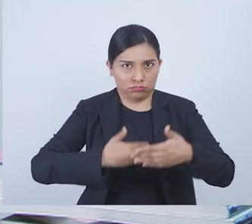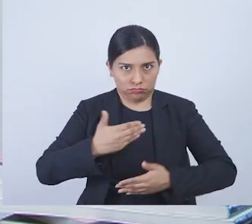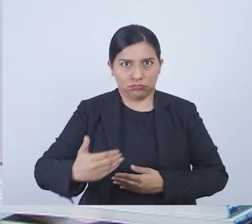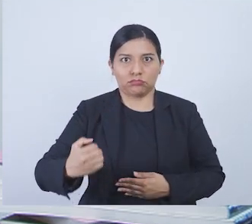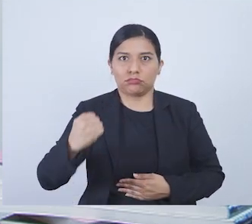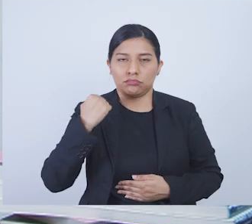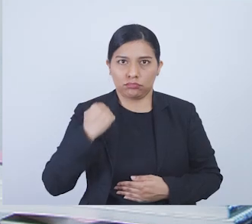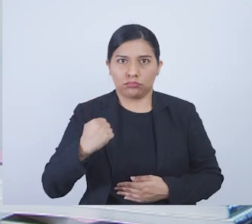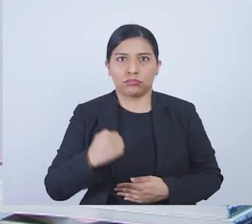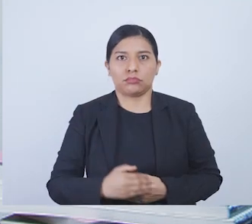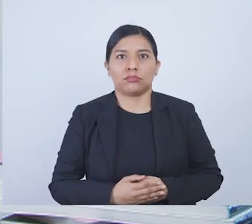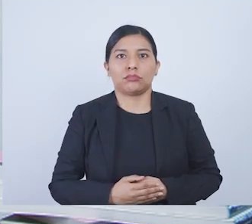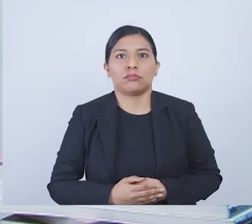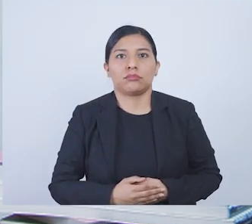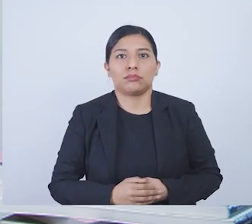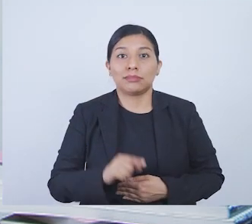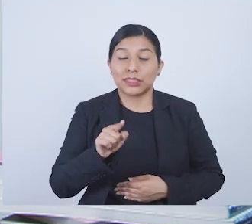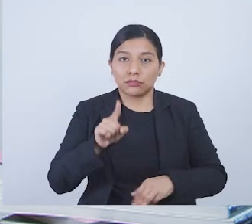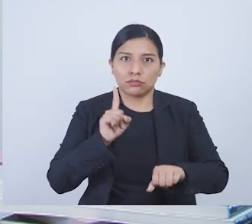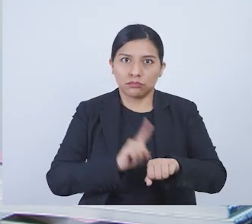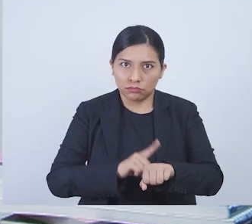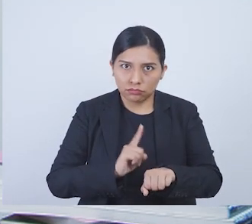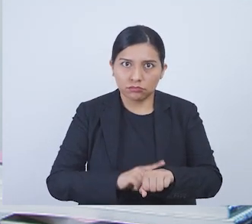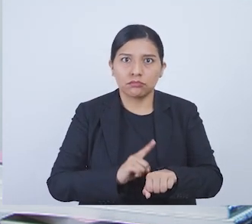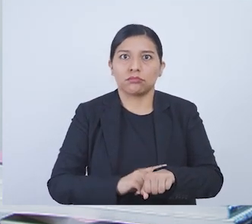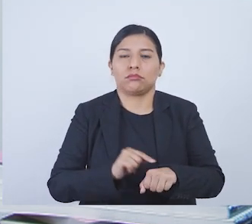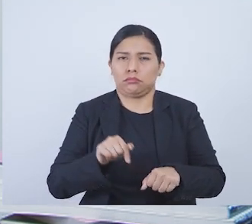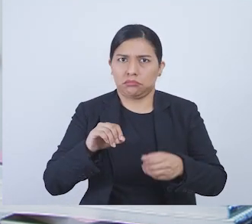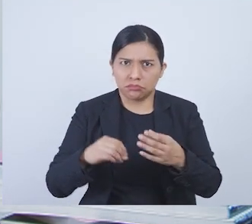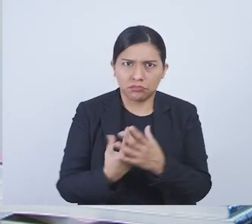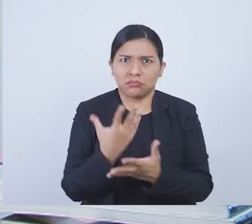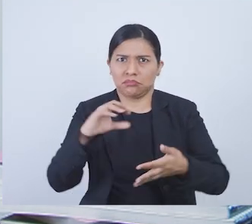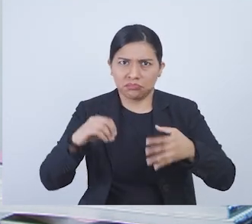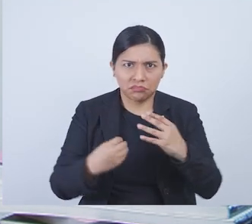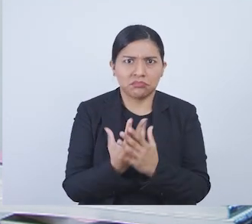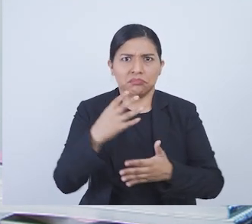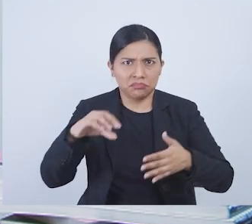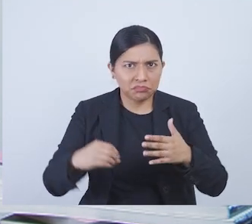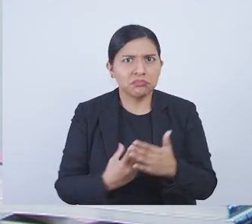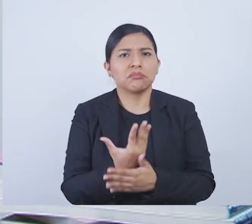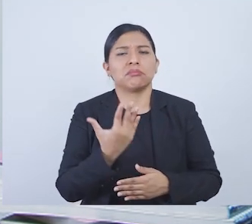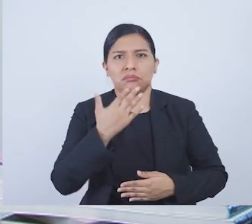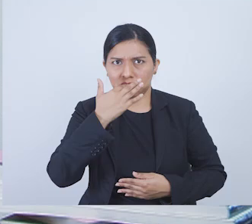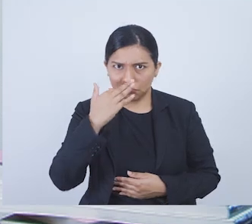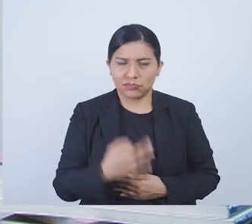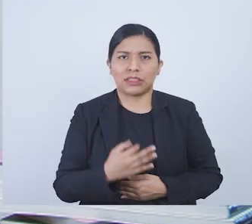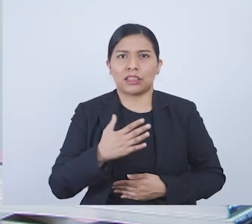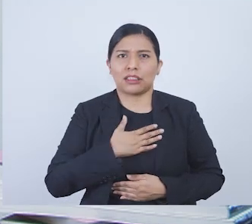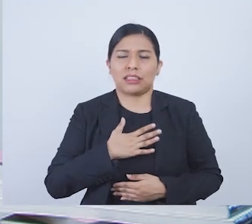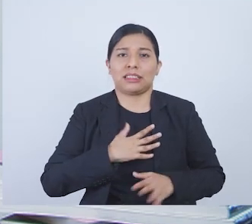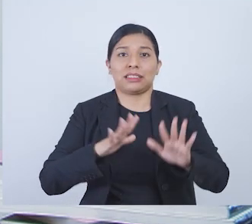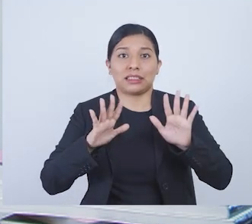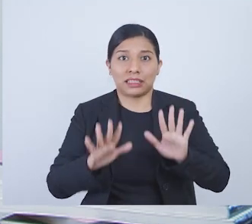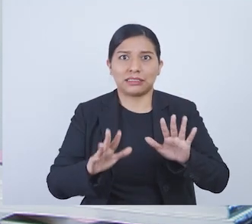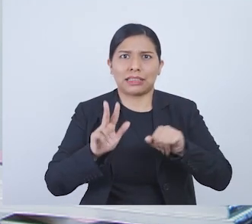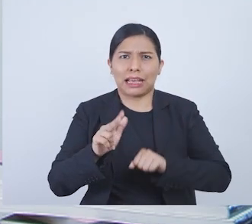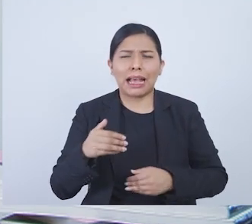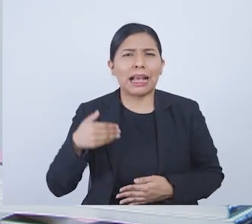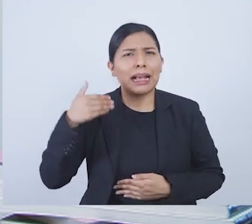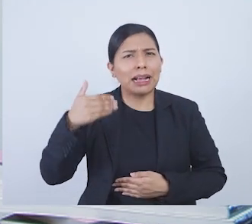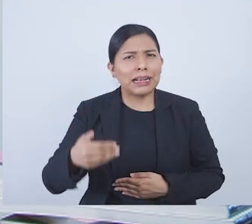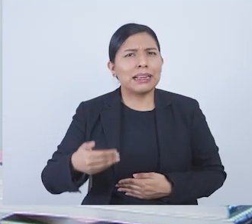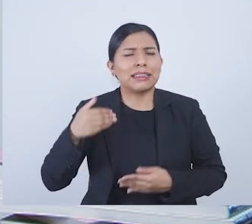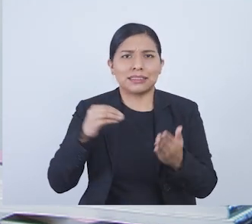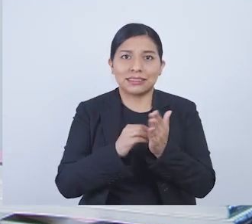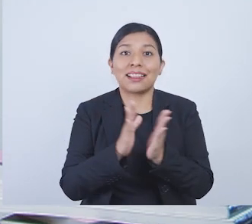se está en este momento actualizando los programas que ya, como les comentaba, tenían 13 años de vigencia. Es